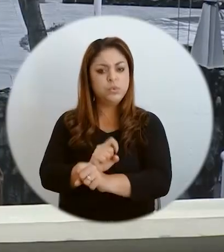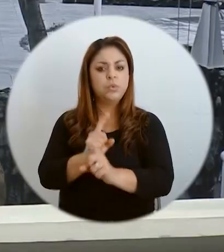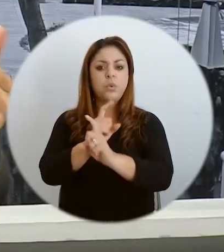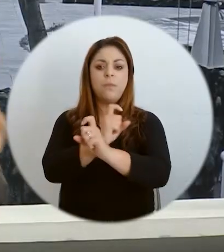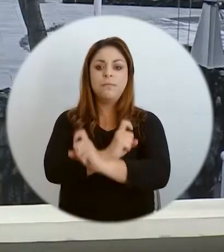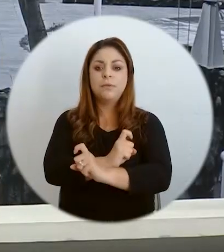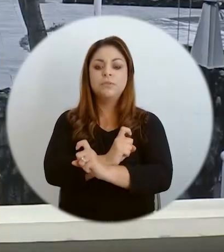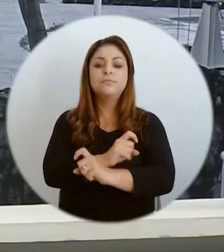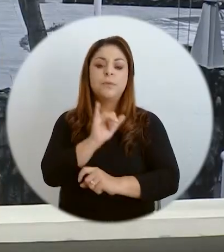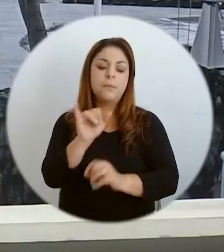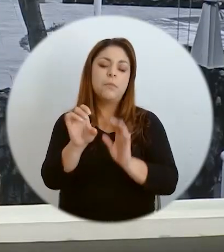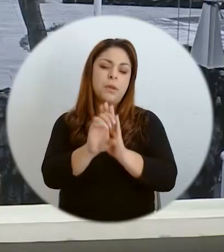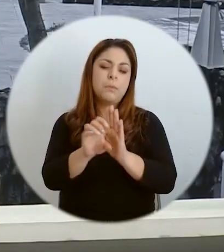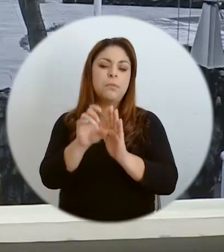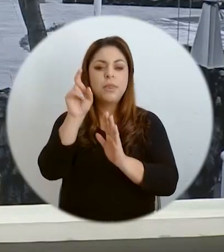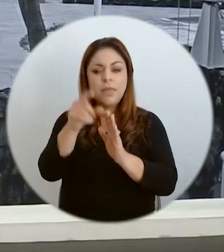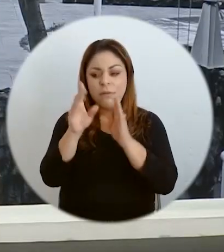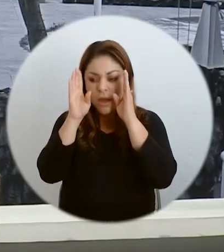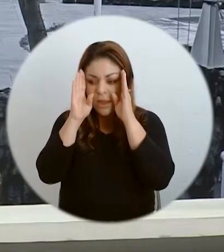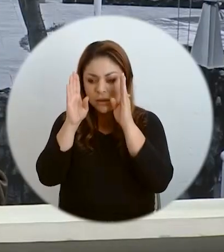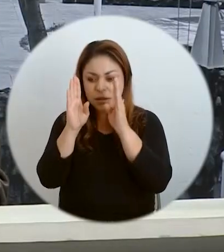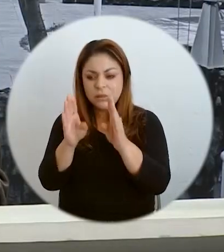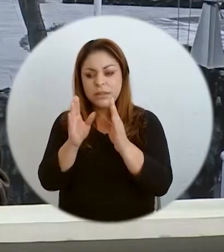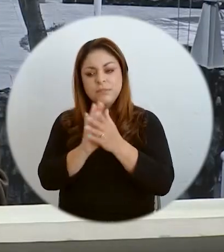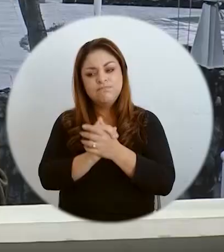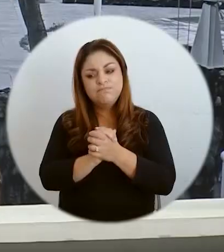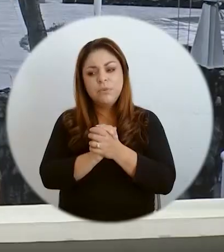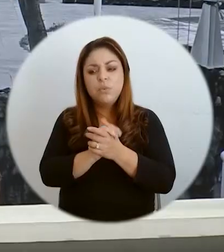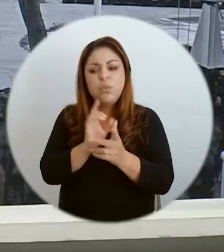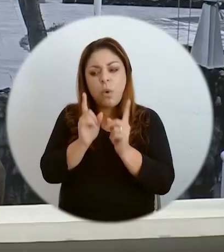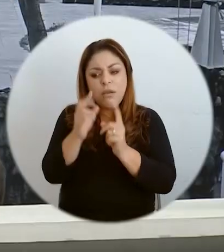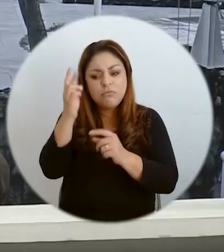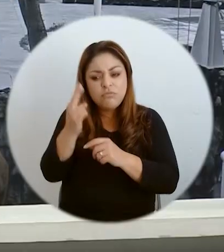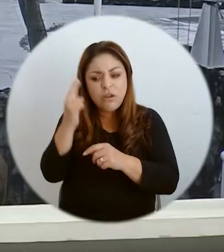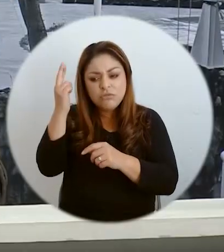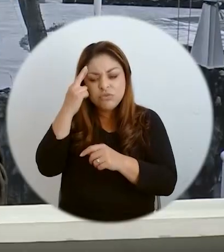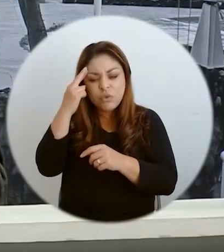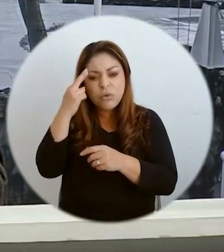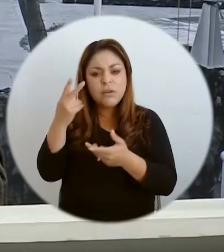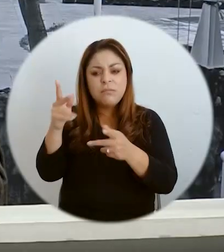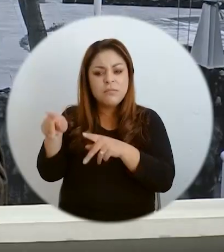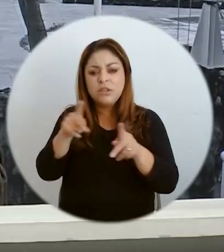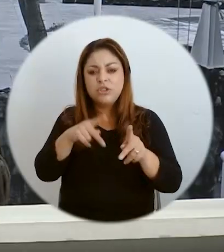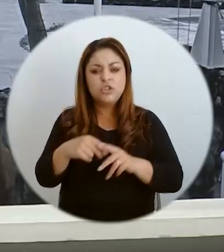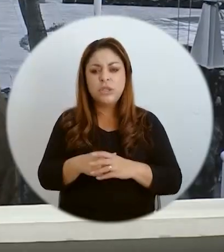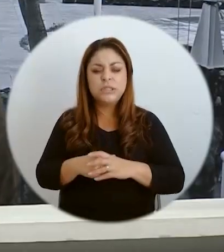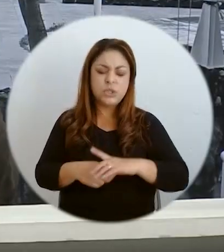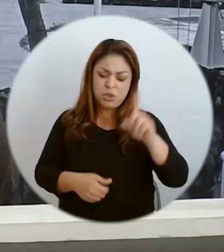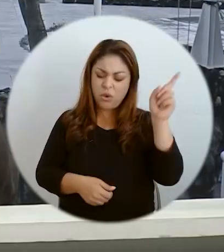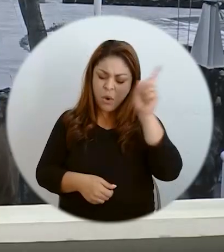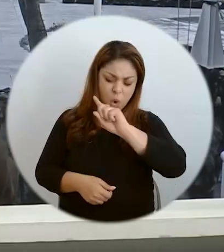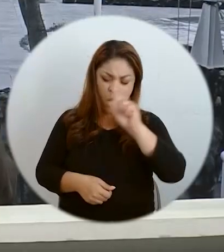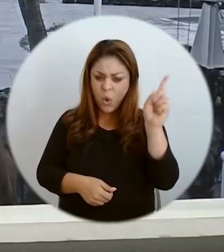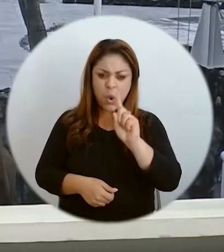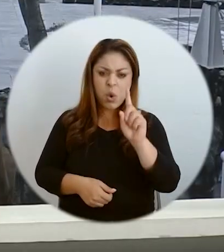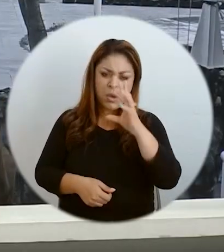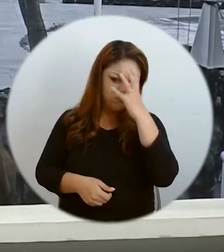diferentes dimensiones que Adrián y Argentina han mencionado antes, ¿verdad? No hay una sola causa que explique de dónde surge este